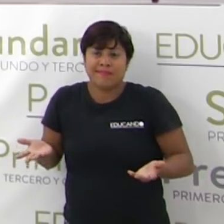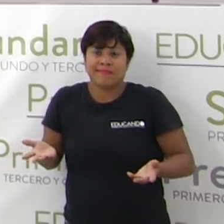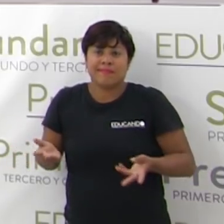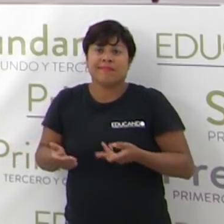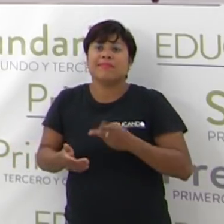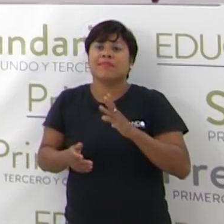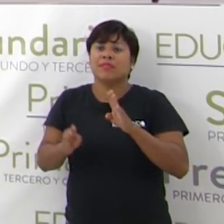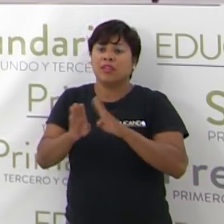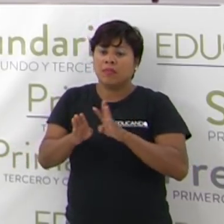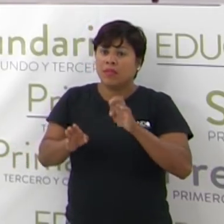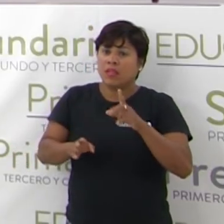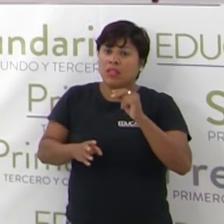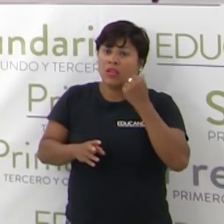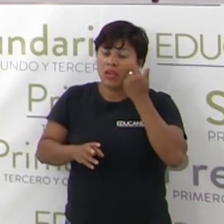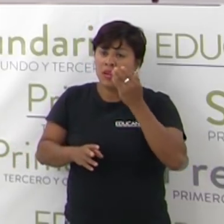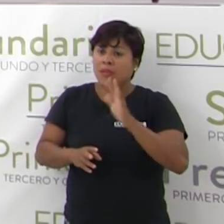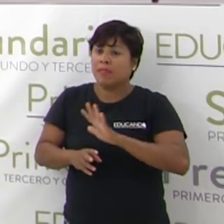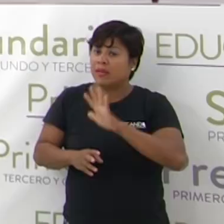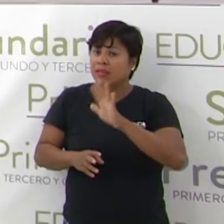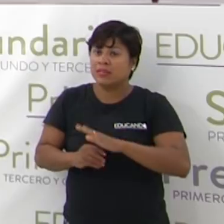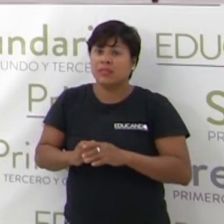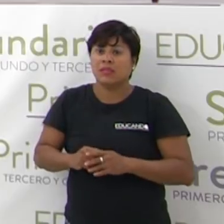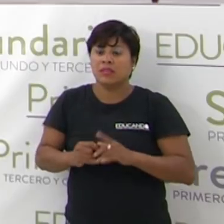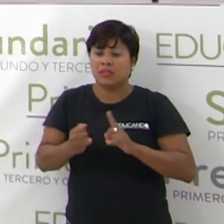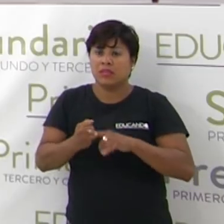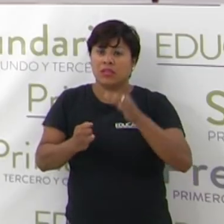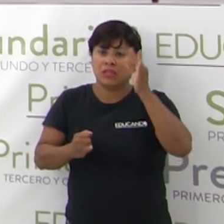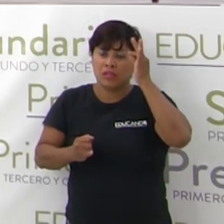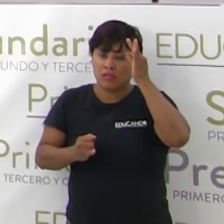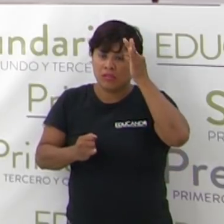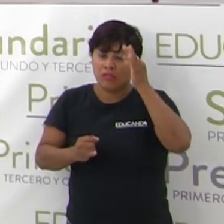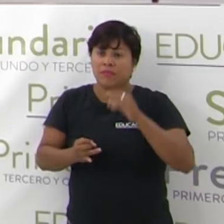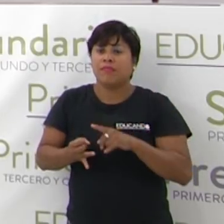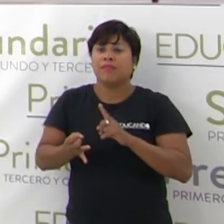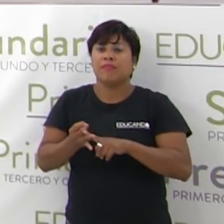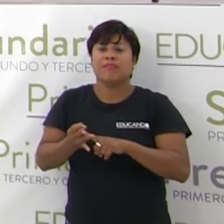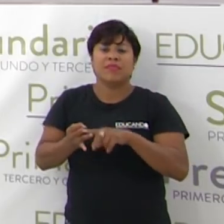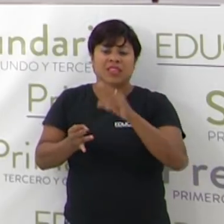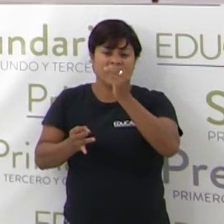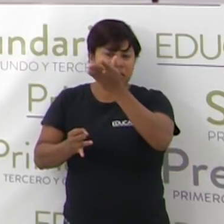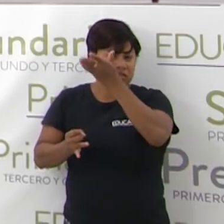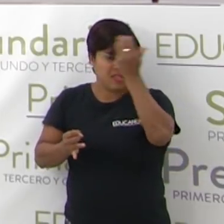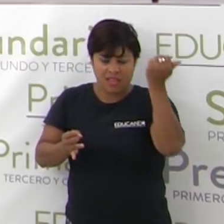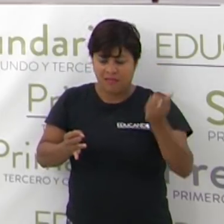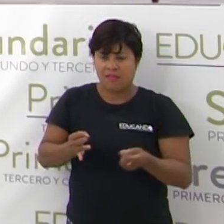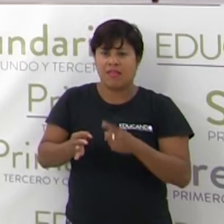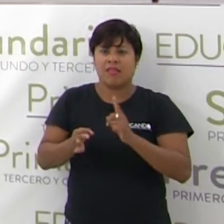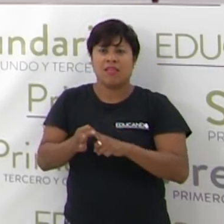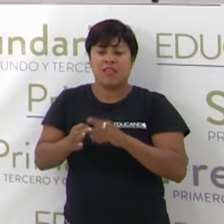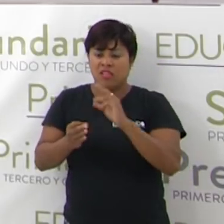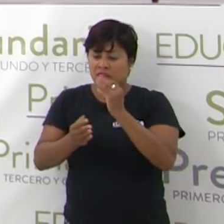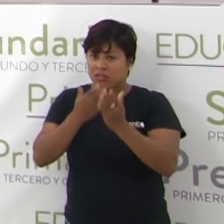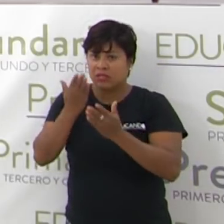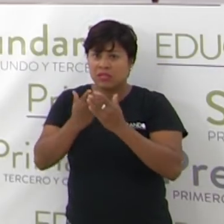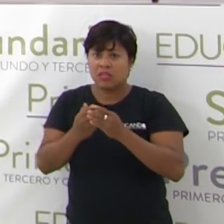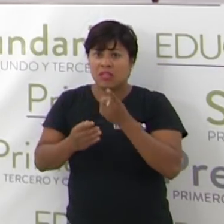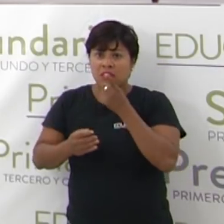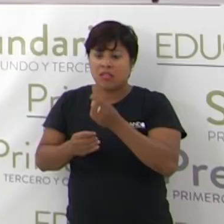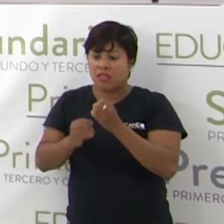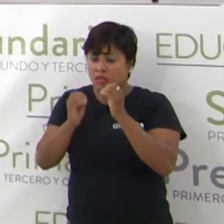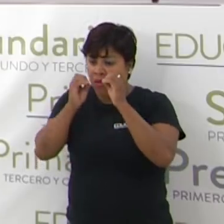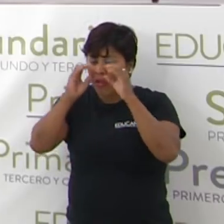Pero como él no quería parecer tonto, inepto e indocto, dijo, ¡ay,